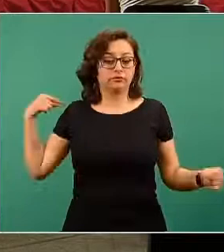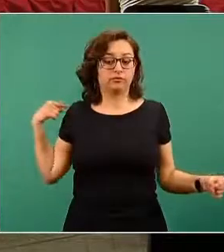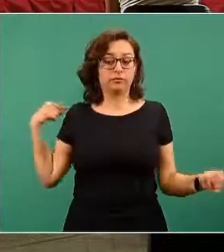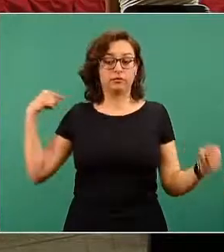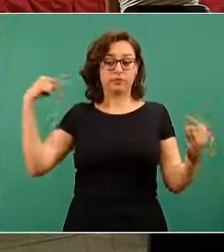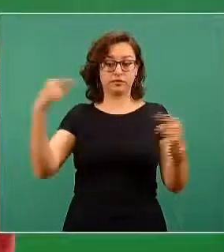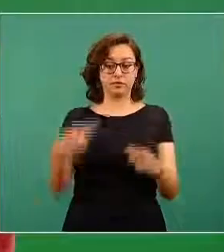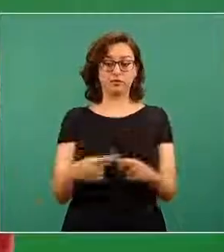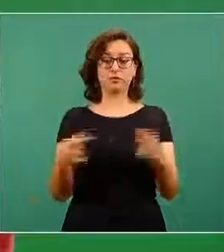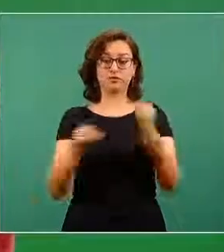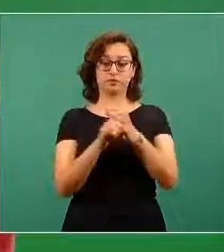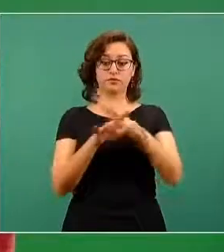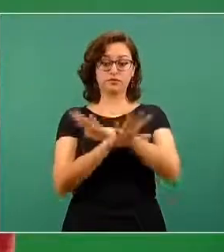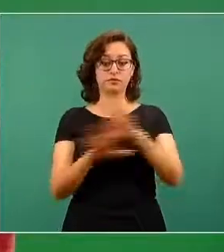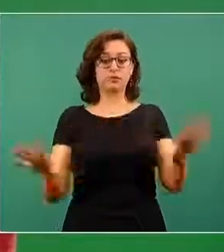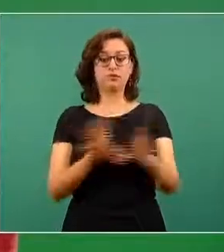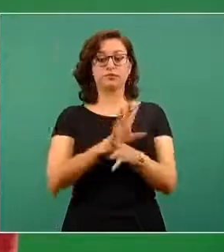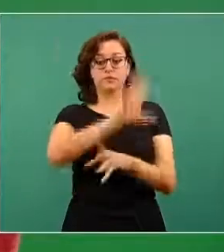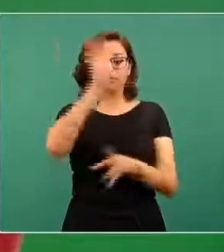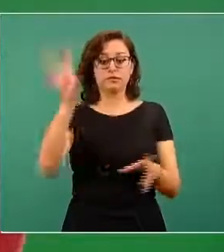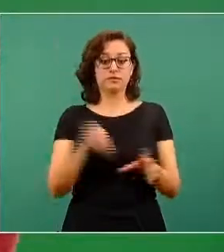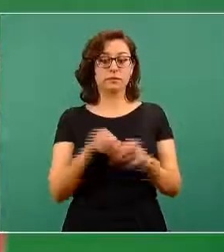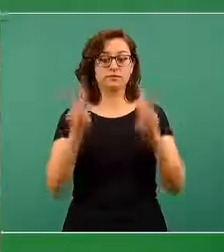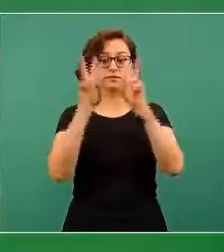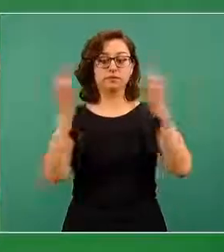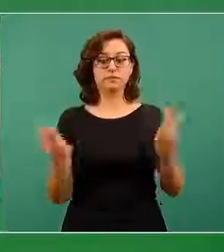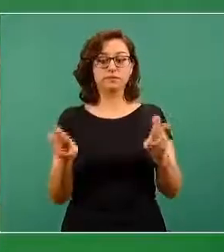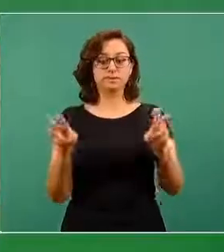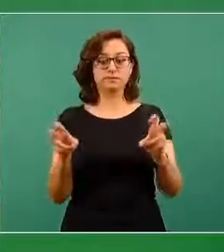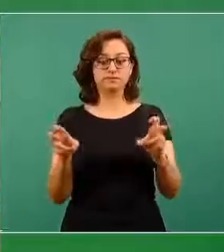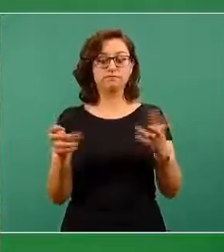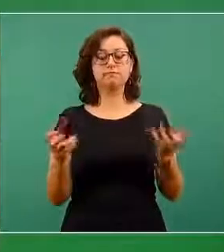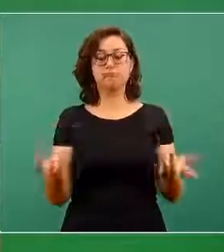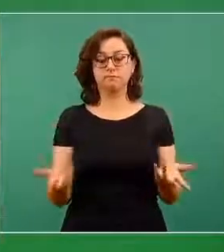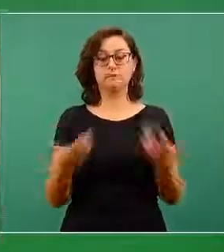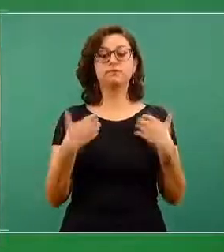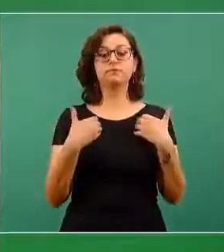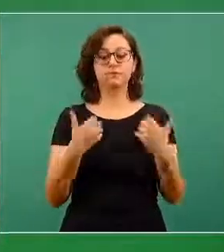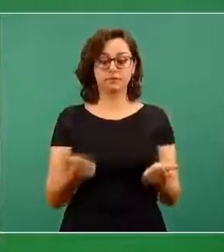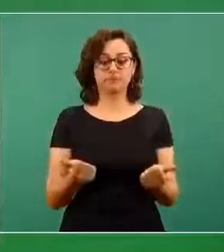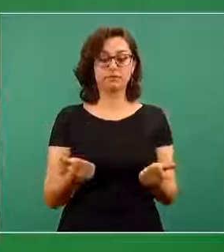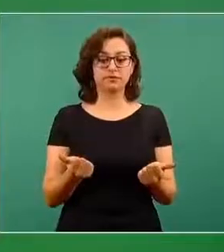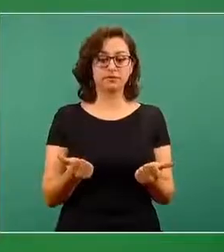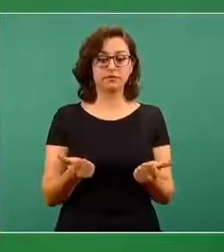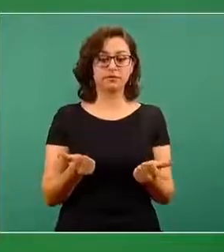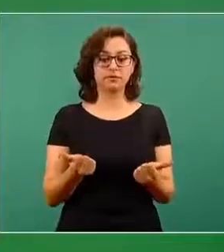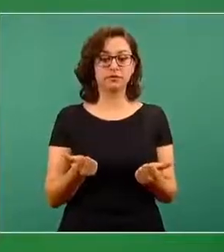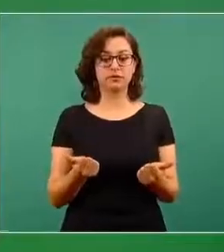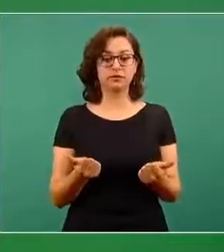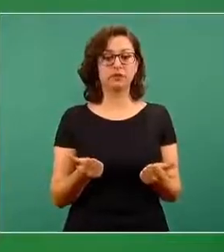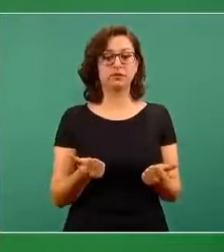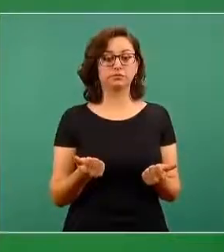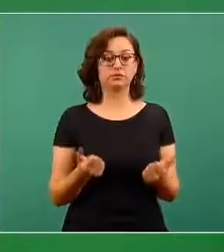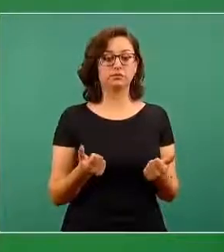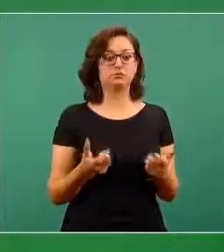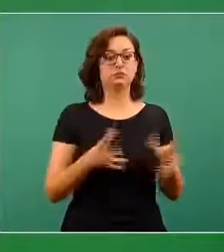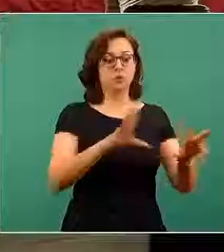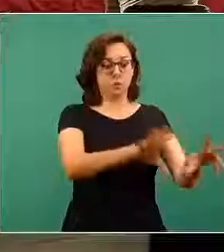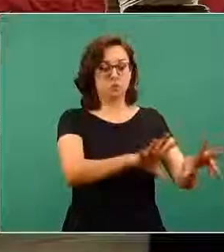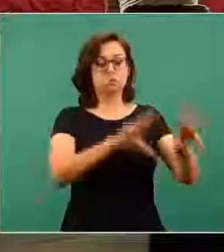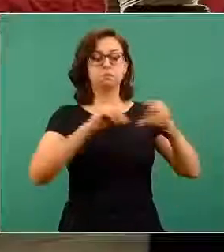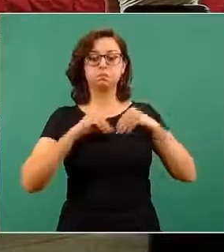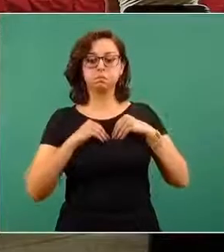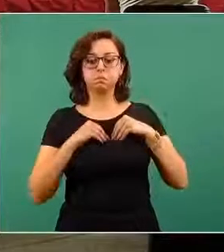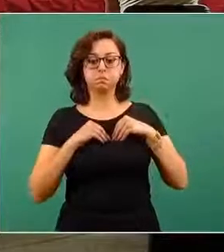ahorita de información generada por los estudios clínicos, se conoce mayormente protección contra enfermedad, y la